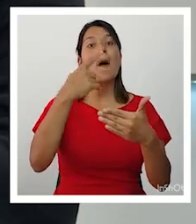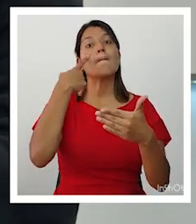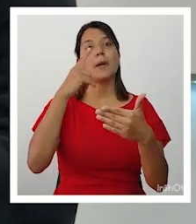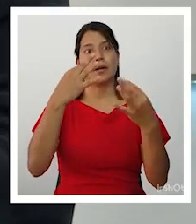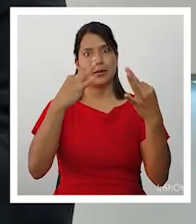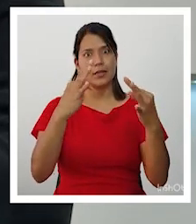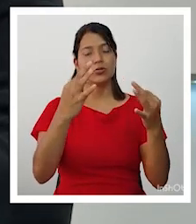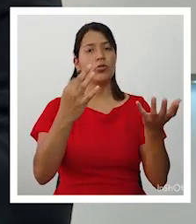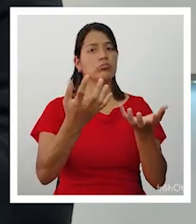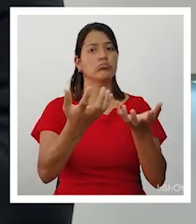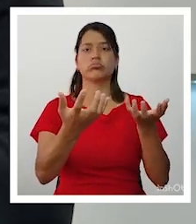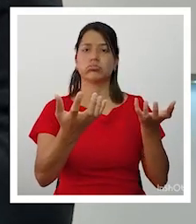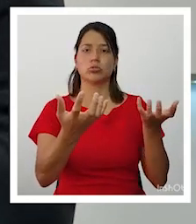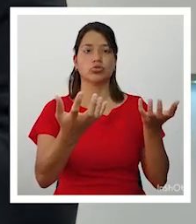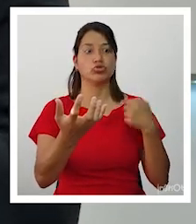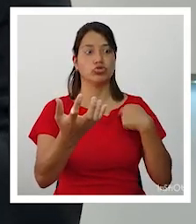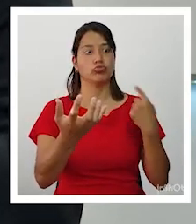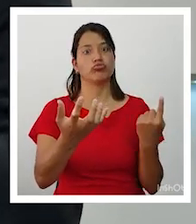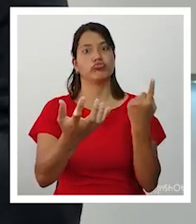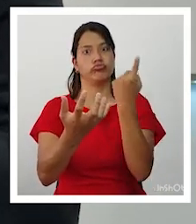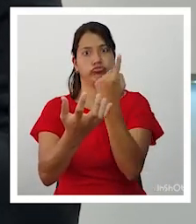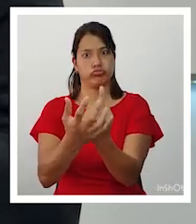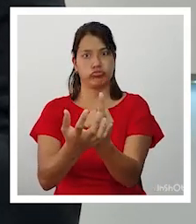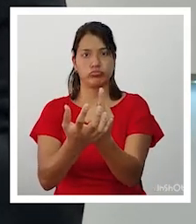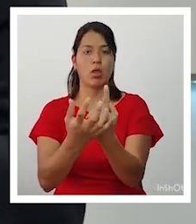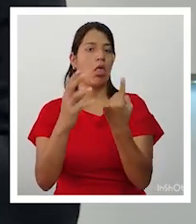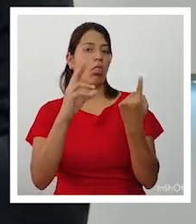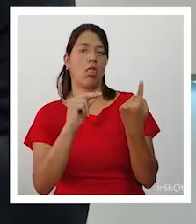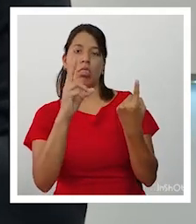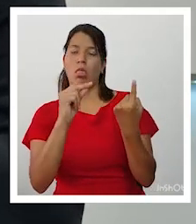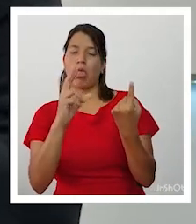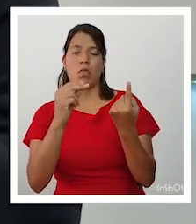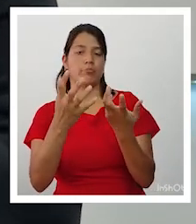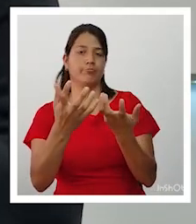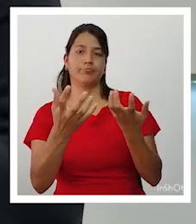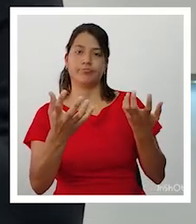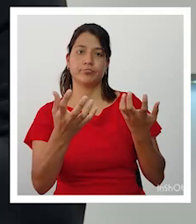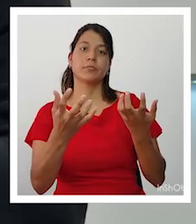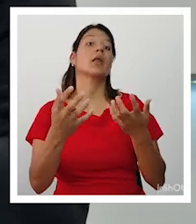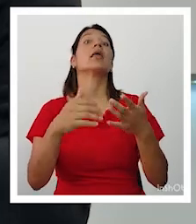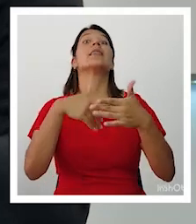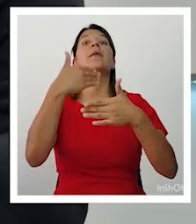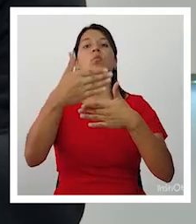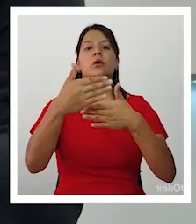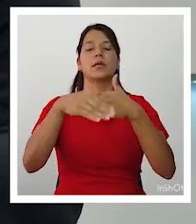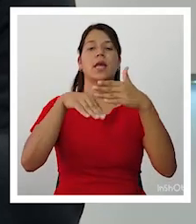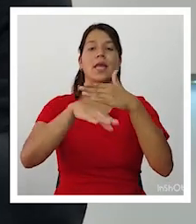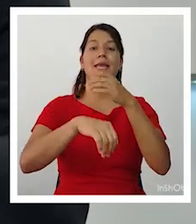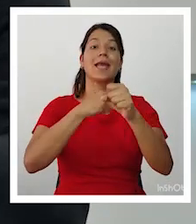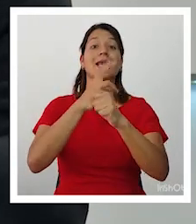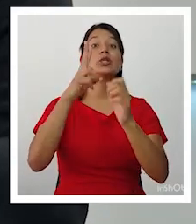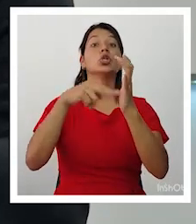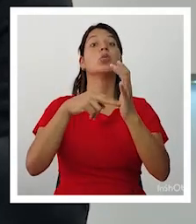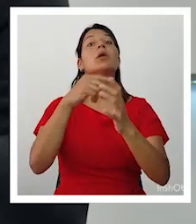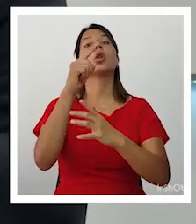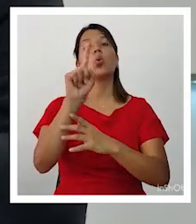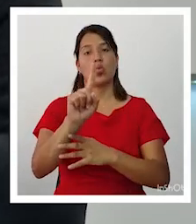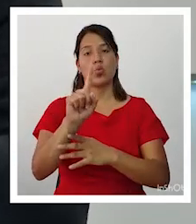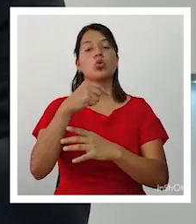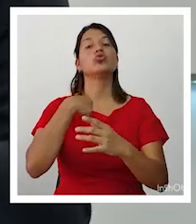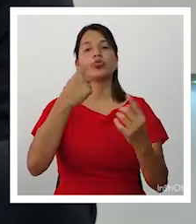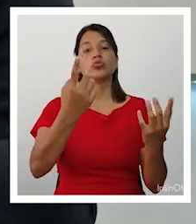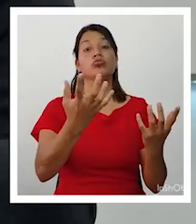incorporarme a una aula regular. Y en el 2001 yo me incorporé a un aula regular y me hicieron una educación no